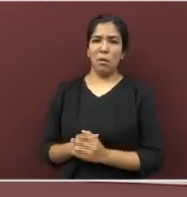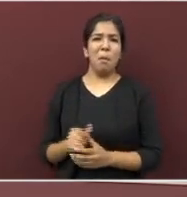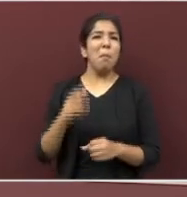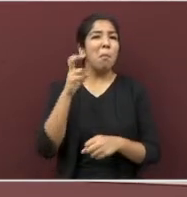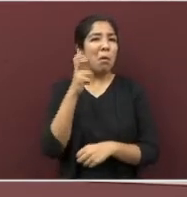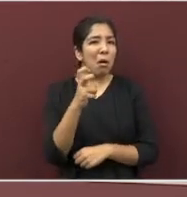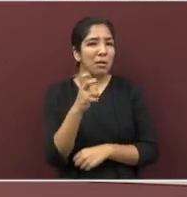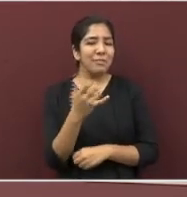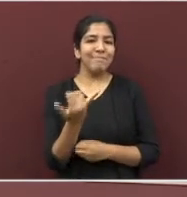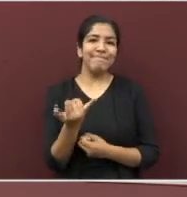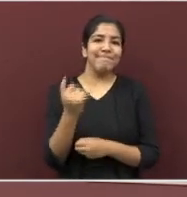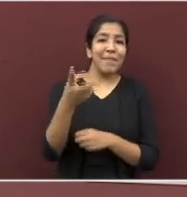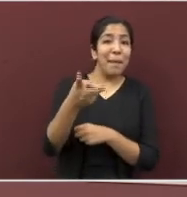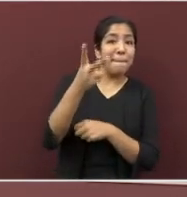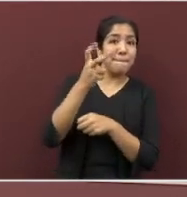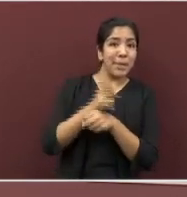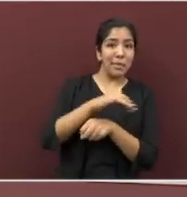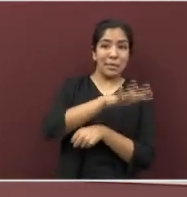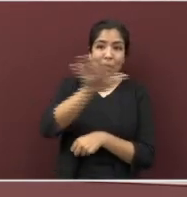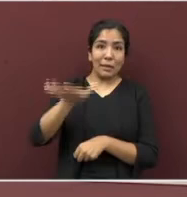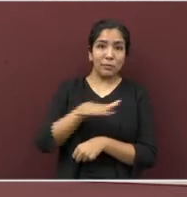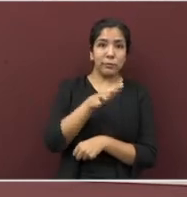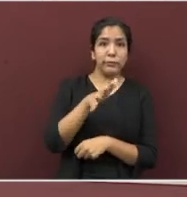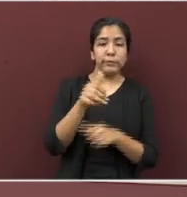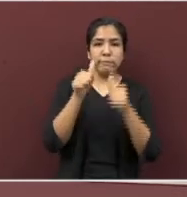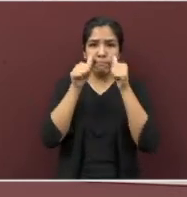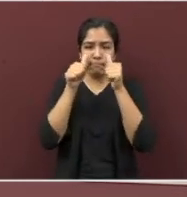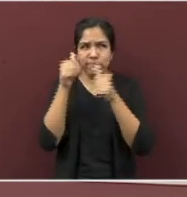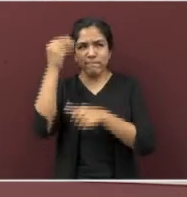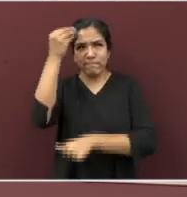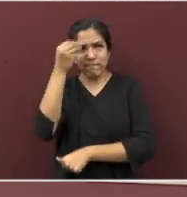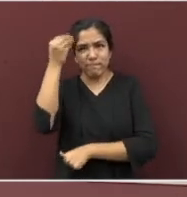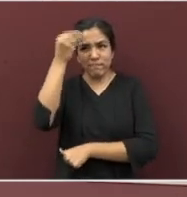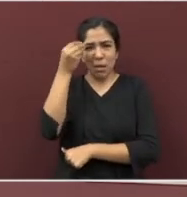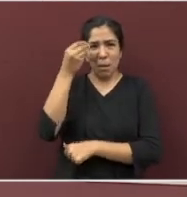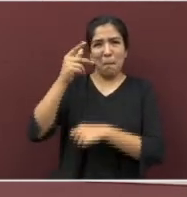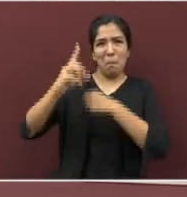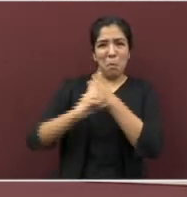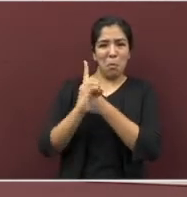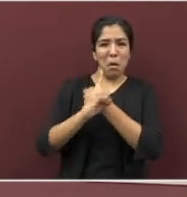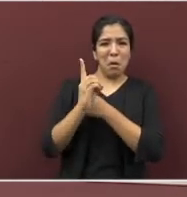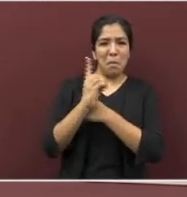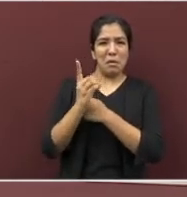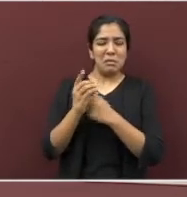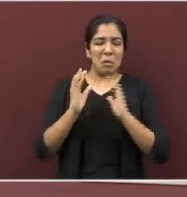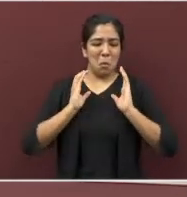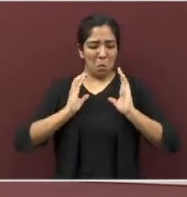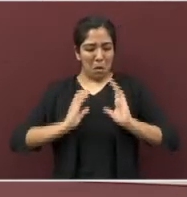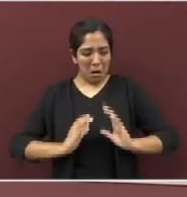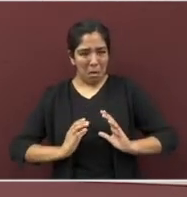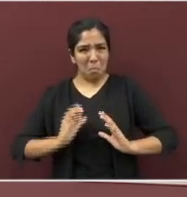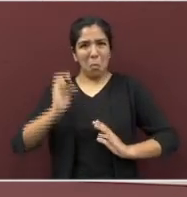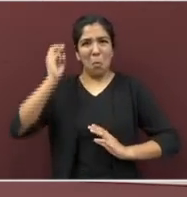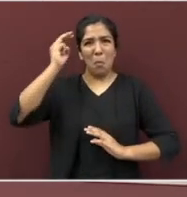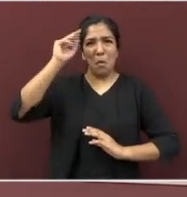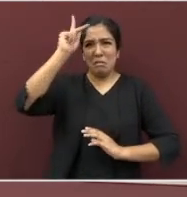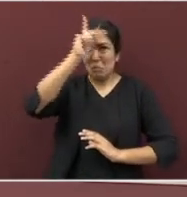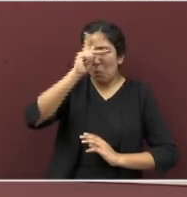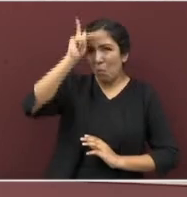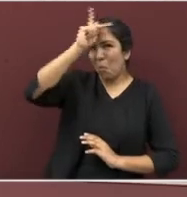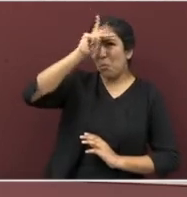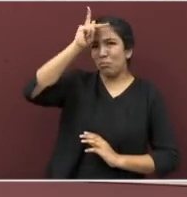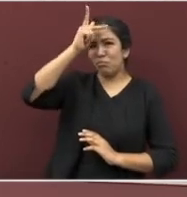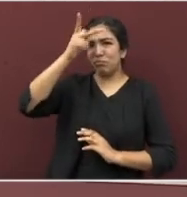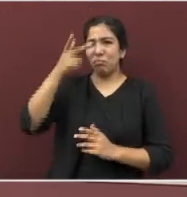sobre los problemas físicos mentales y de salud que se ocasionan a un adulto mayor al ser